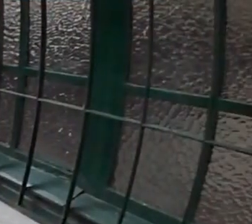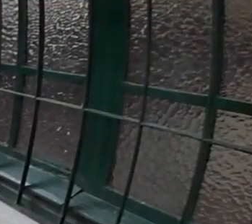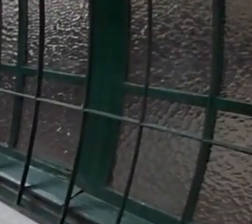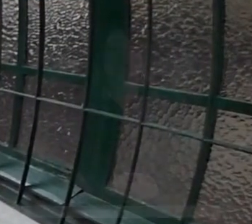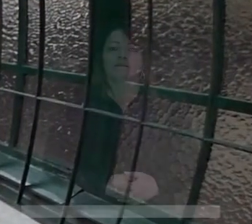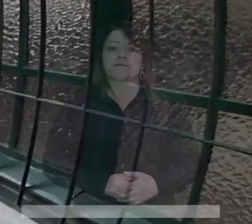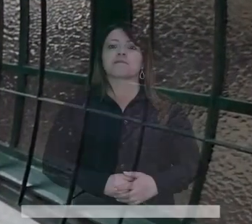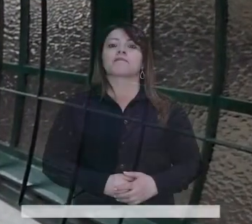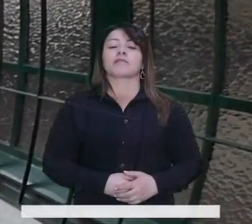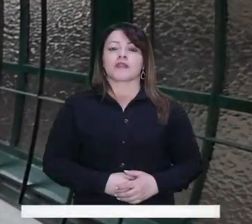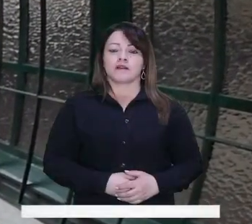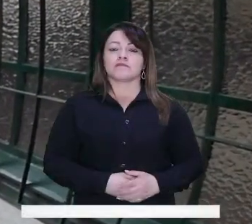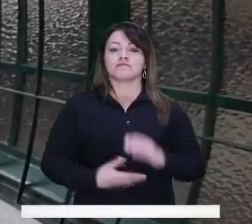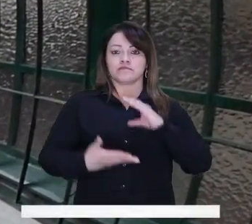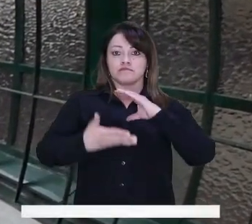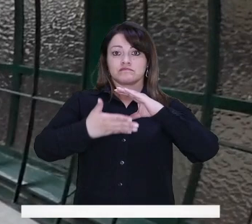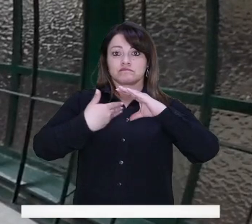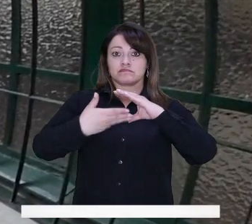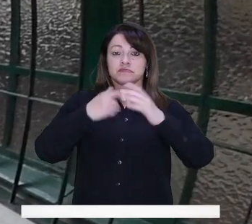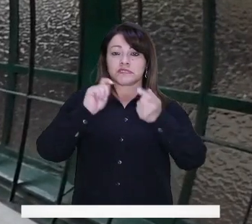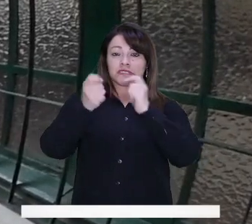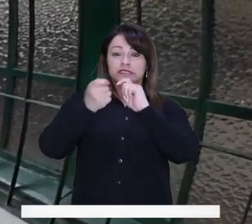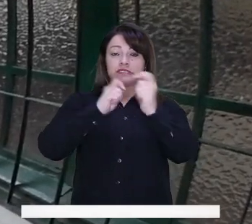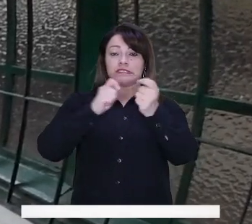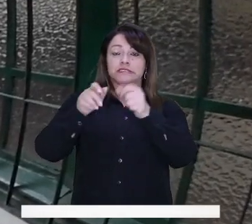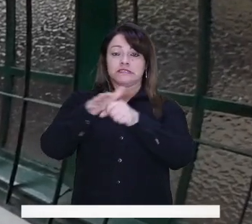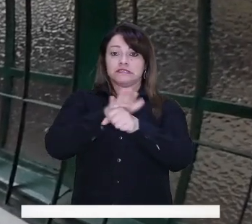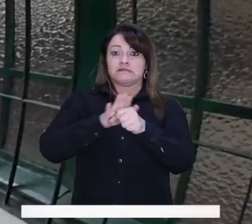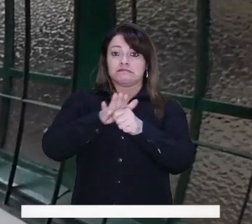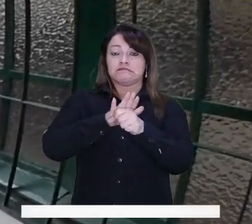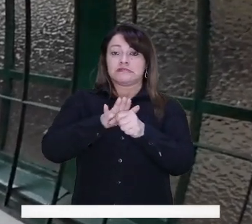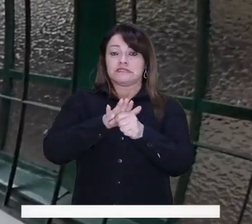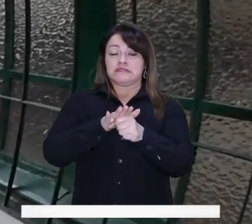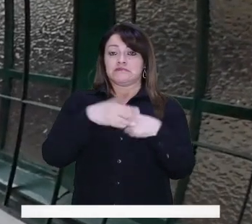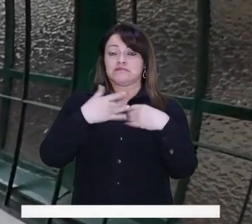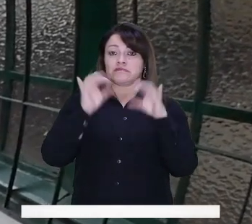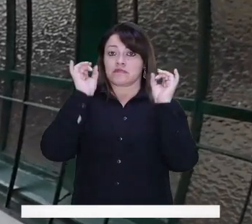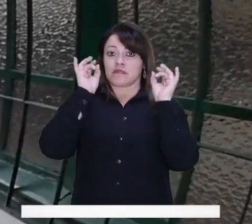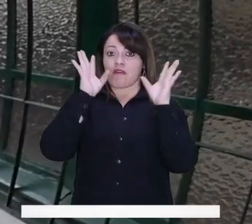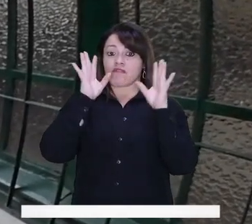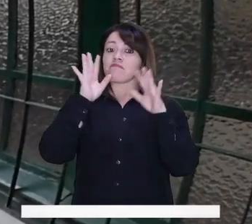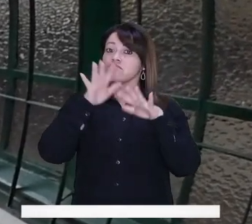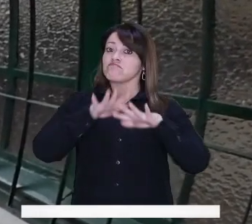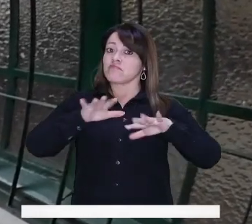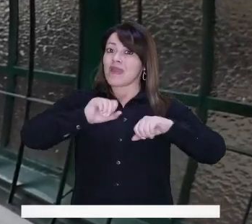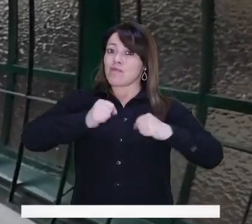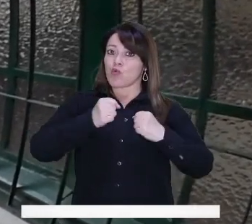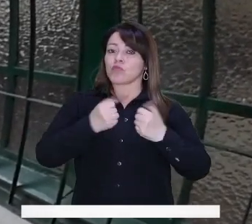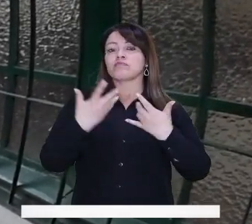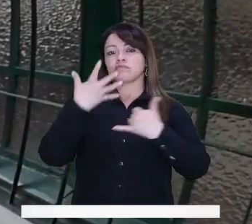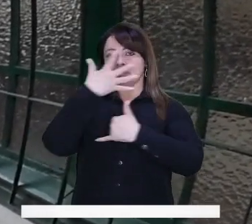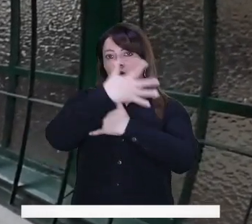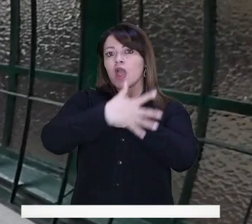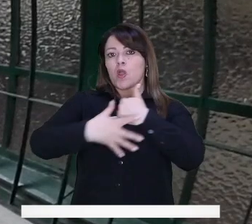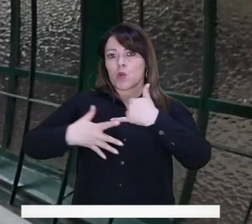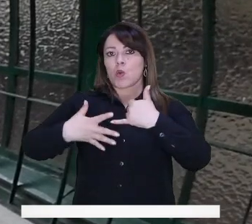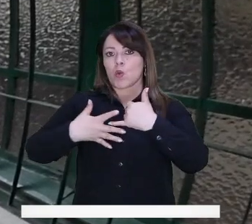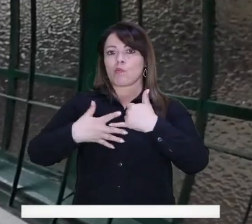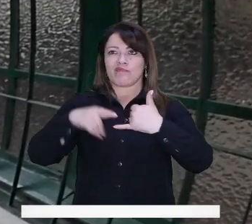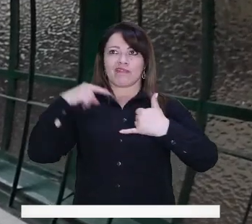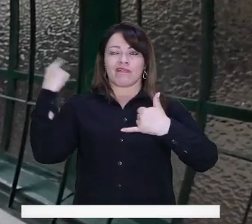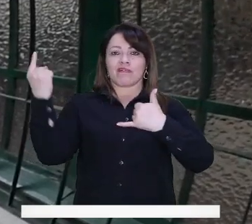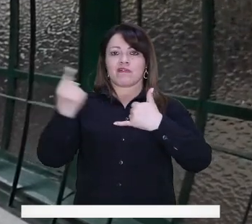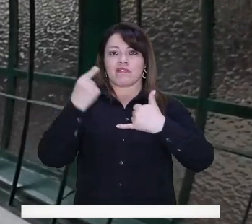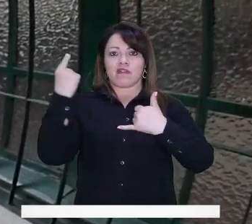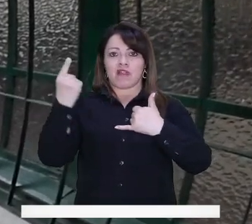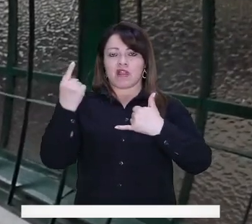El tema de la crisis climática y el cambio climático en la ciudad y en Colombia de manera